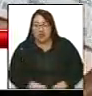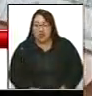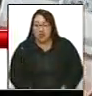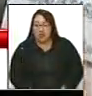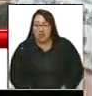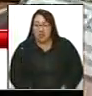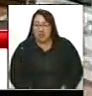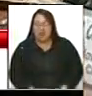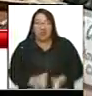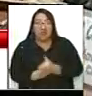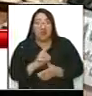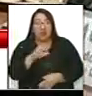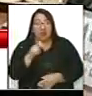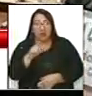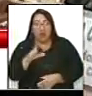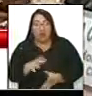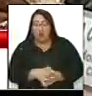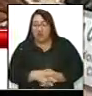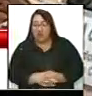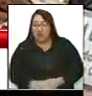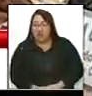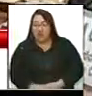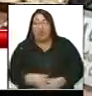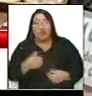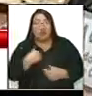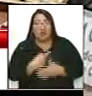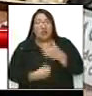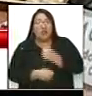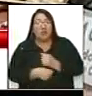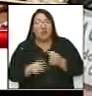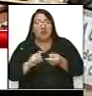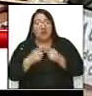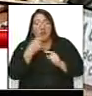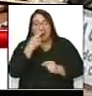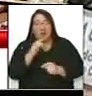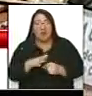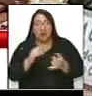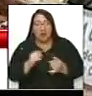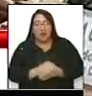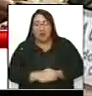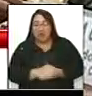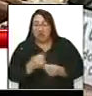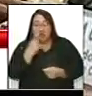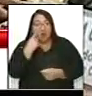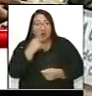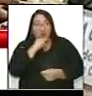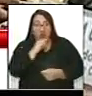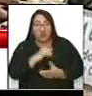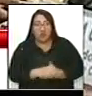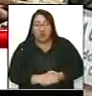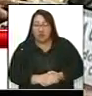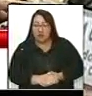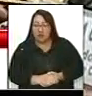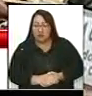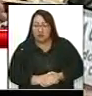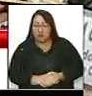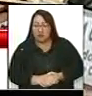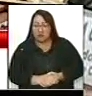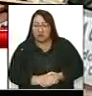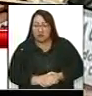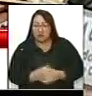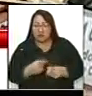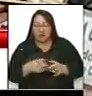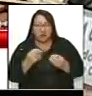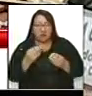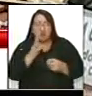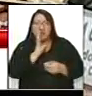amigo Paul, debemos trabajar de la niñez de hoy en día, tanto hombres como mujeres. pero mucho se habla de